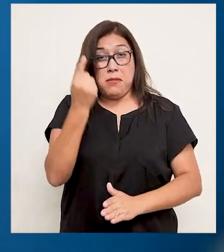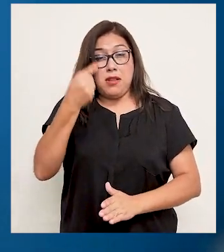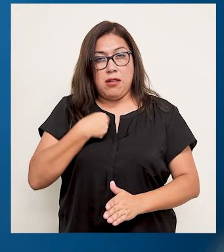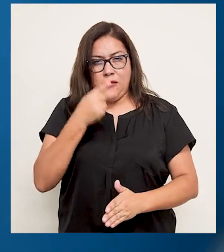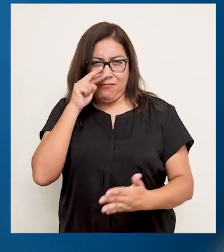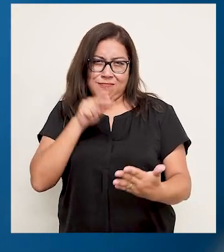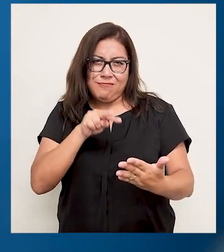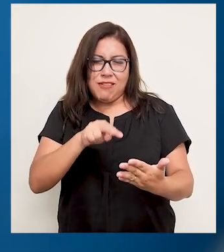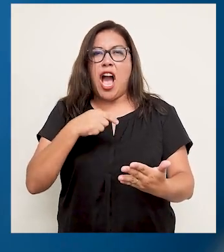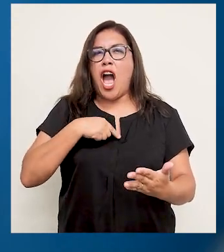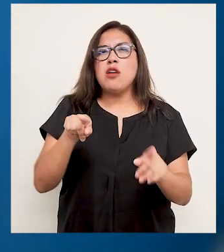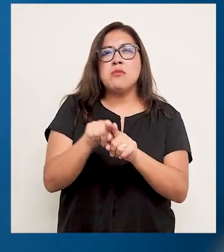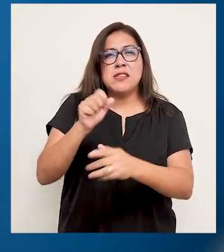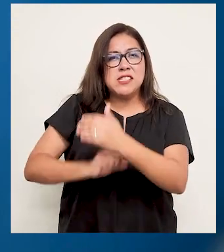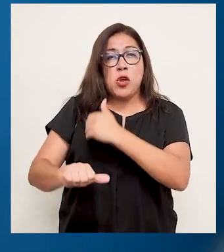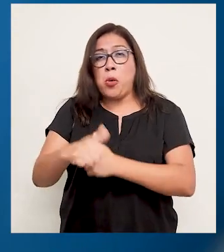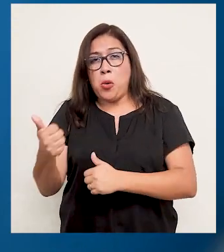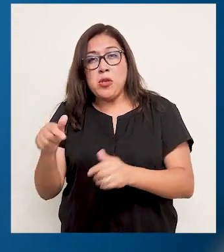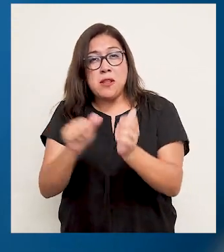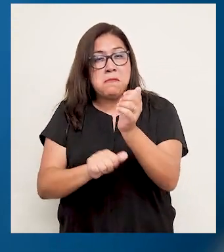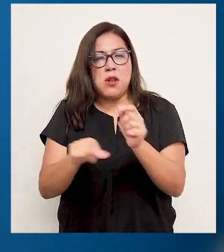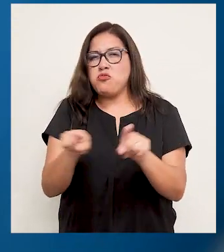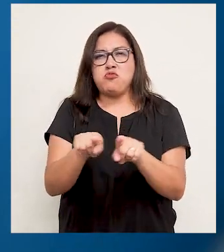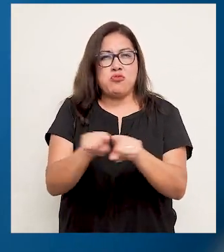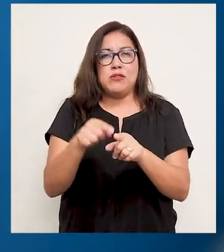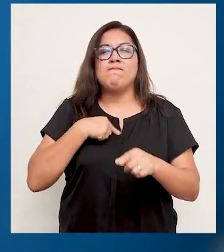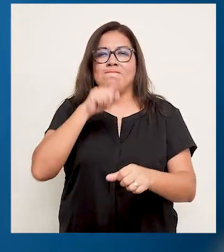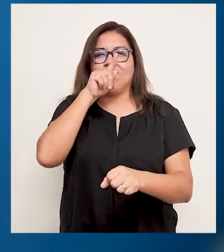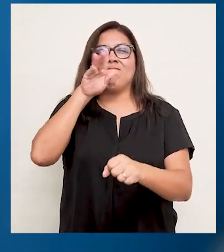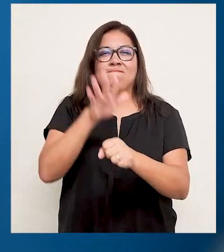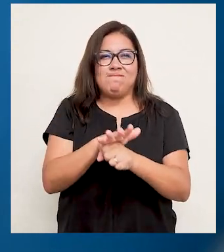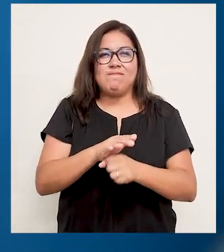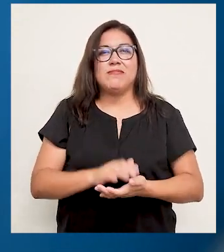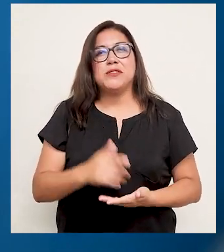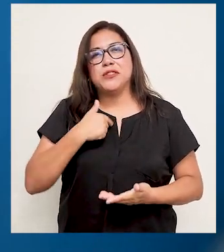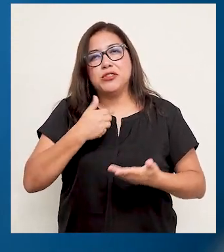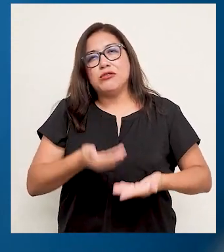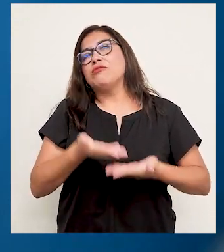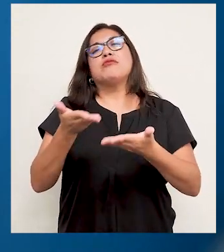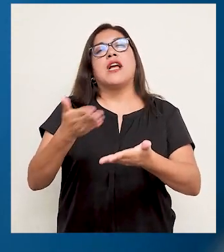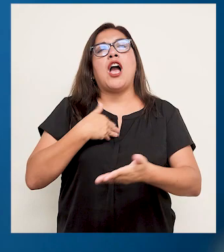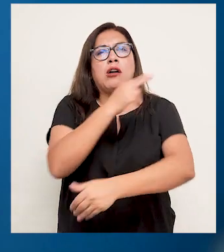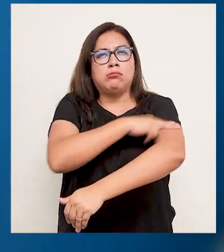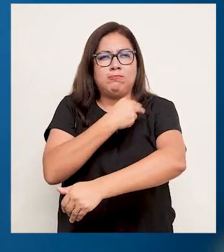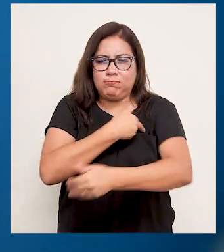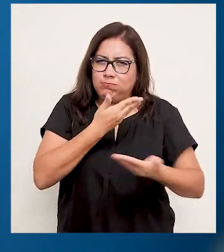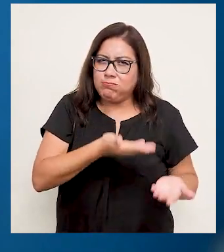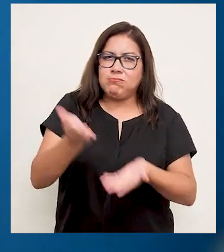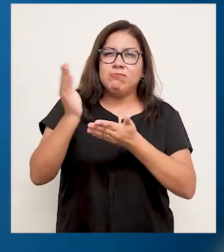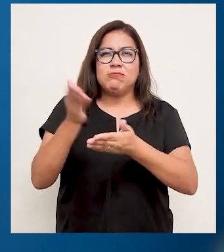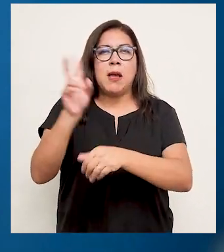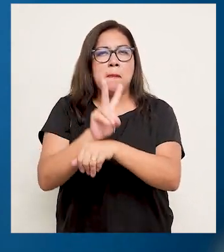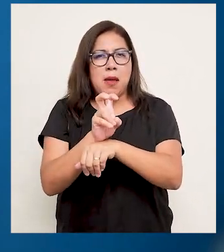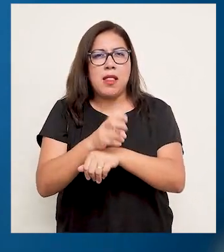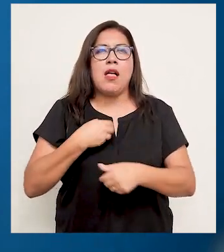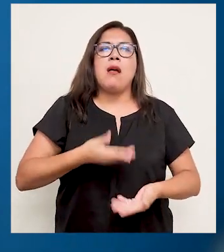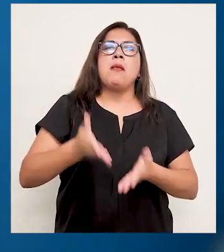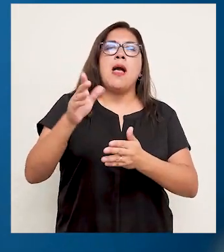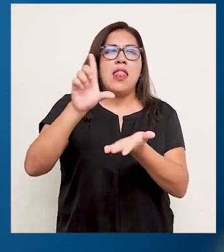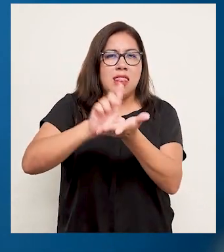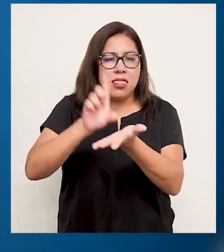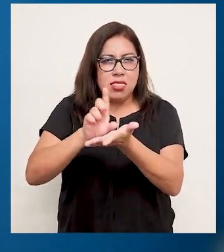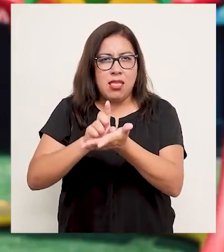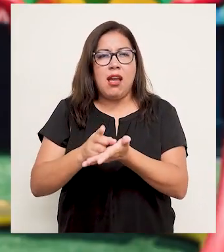Desde el día en que ella nació, yo dije, mi hija va a ser como mis hijos normales. Y eso es lo que yo me he prometido. Yo le llevo a mi hija a hospitales, Hospital de Vitarte, Hospital de